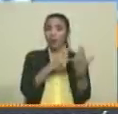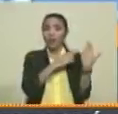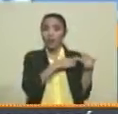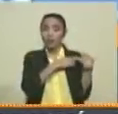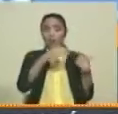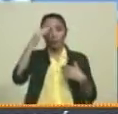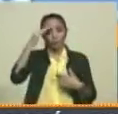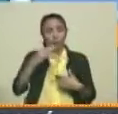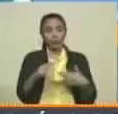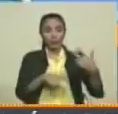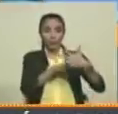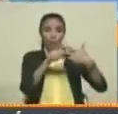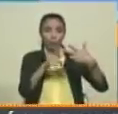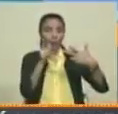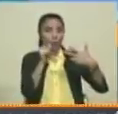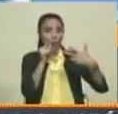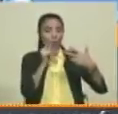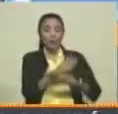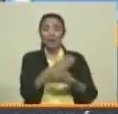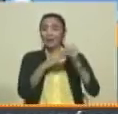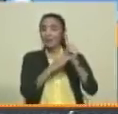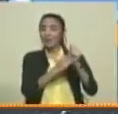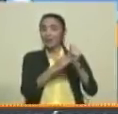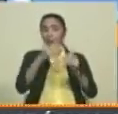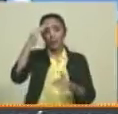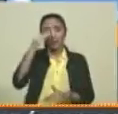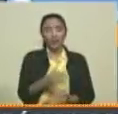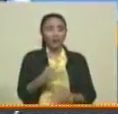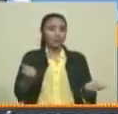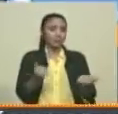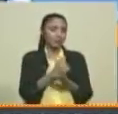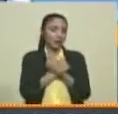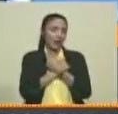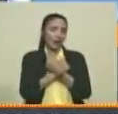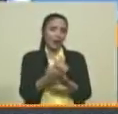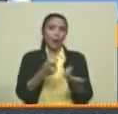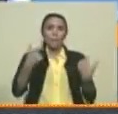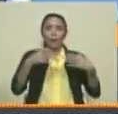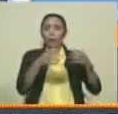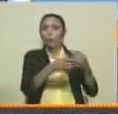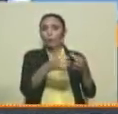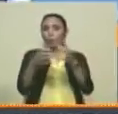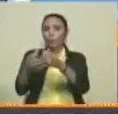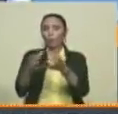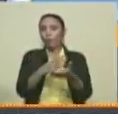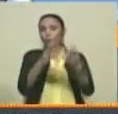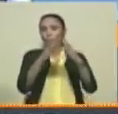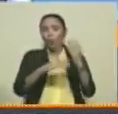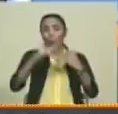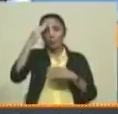Leal Tellería y todo el liderazgo militar del país ama a las milicias, cree en las milicias.